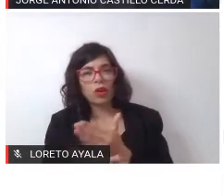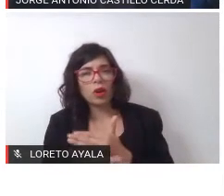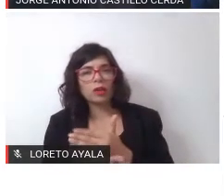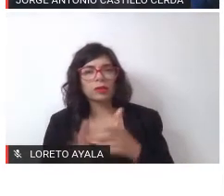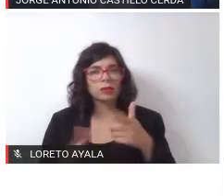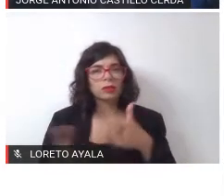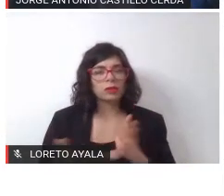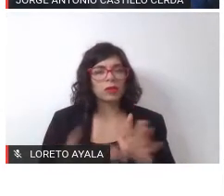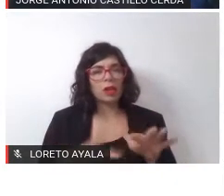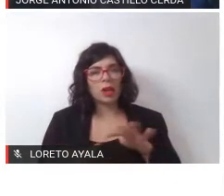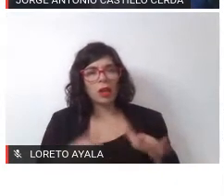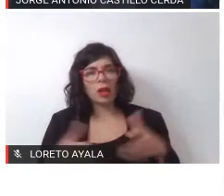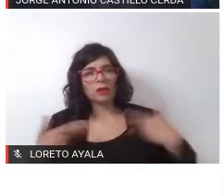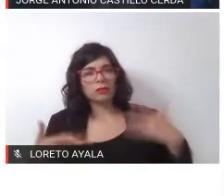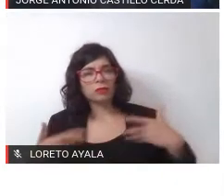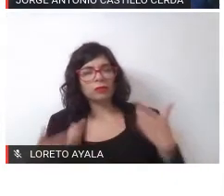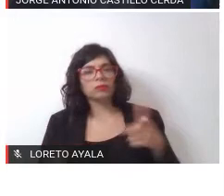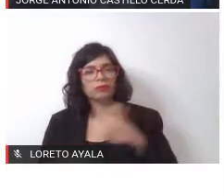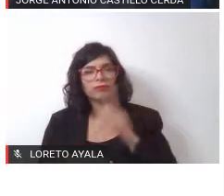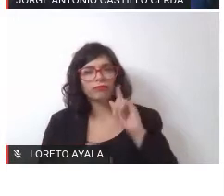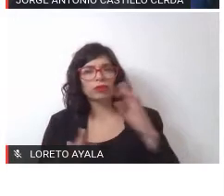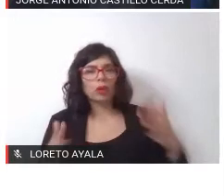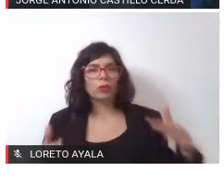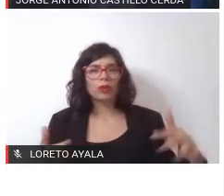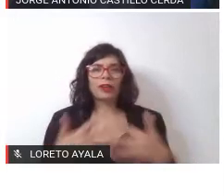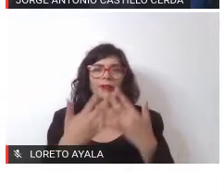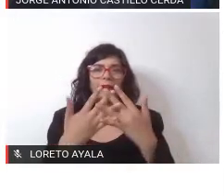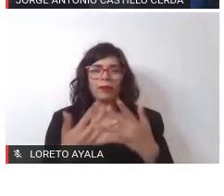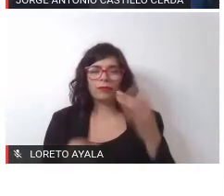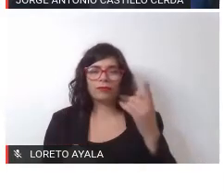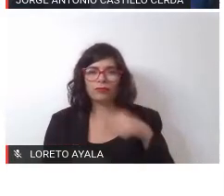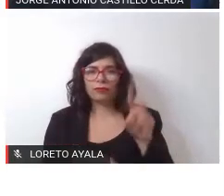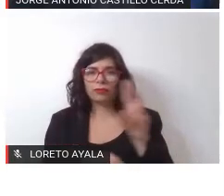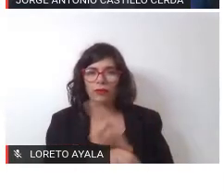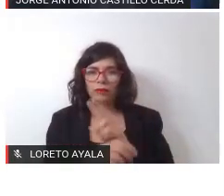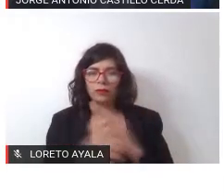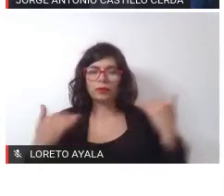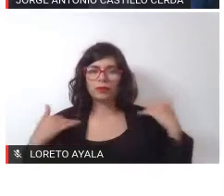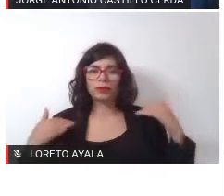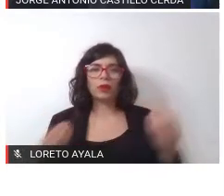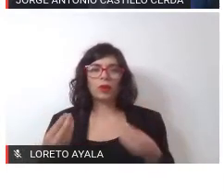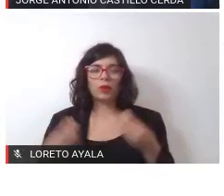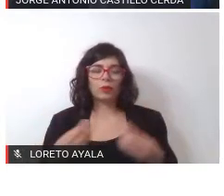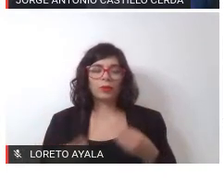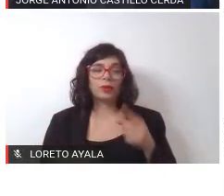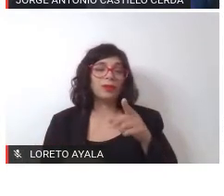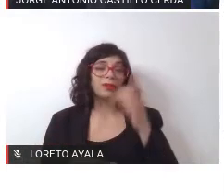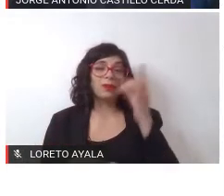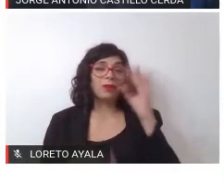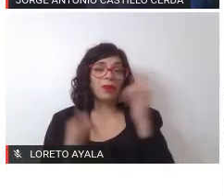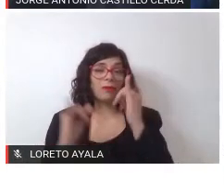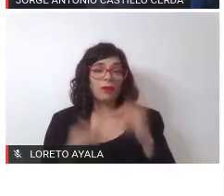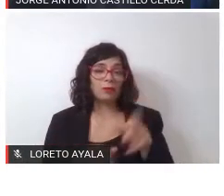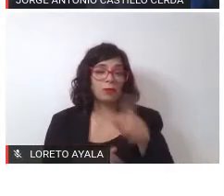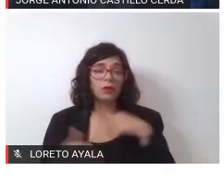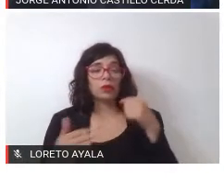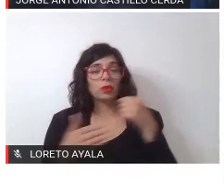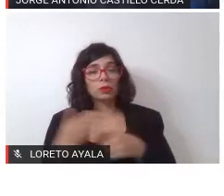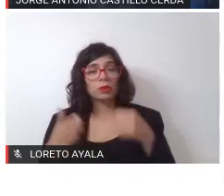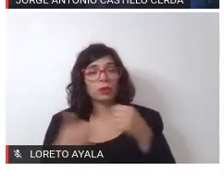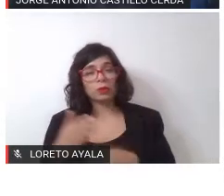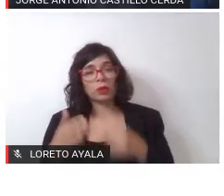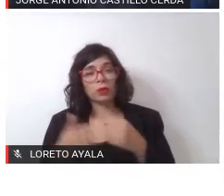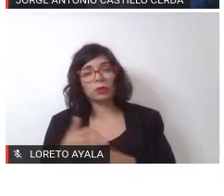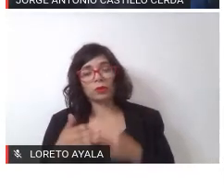activas, activar o crear las redes de docentes de educación física. Esto es la única forma de pelear por lo nuestro, de luchar por lo